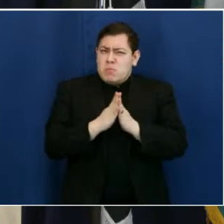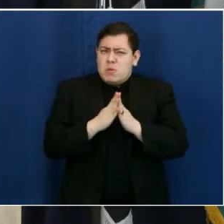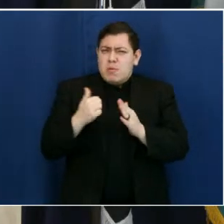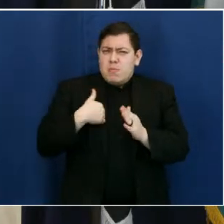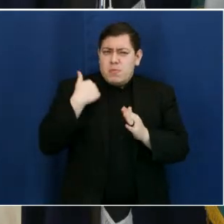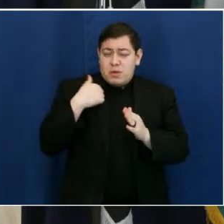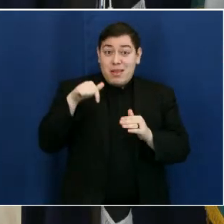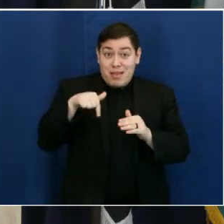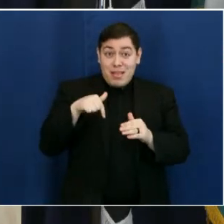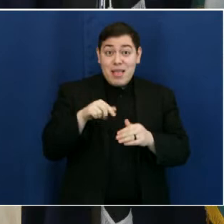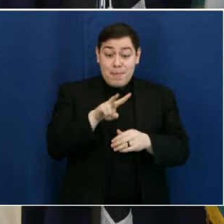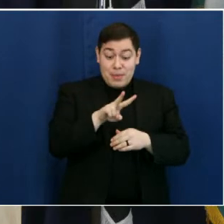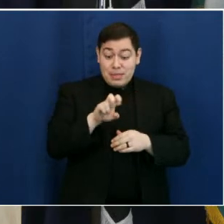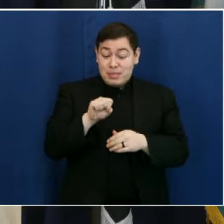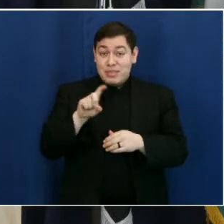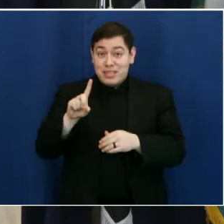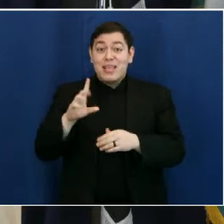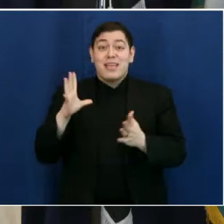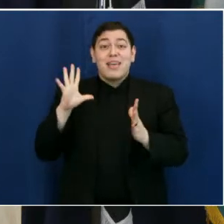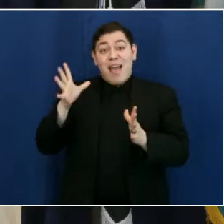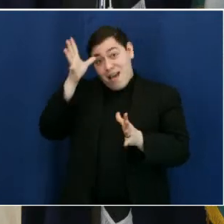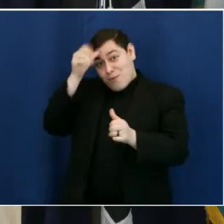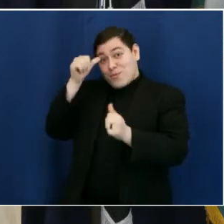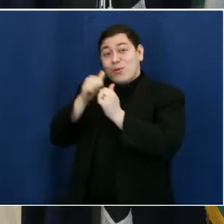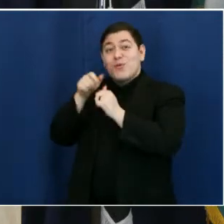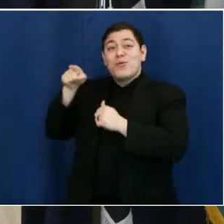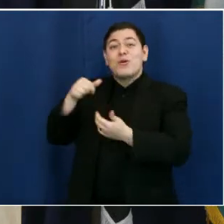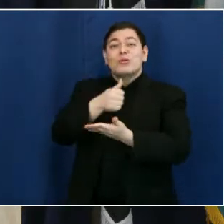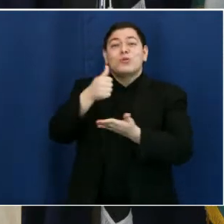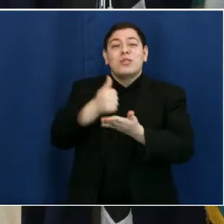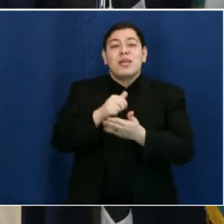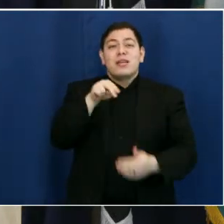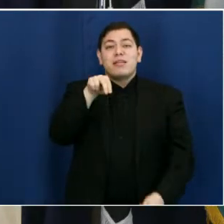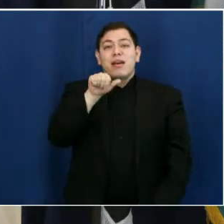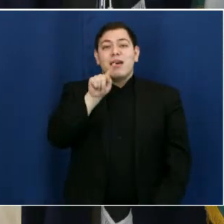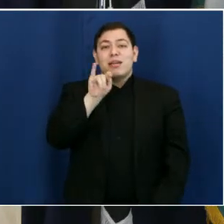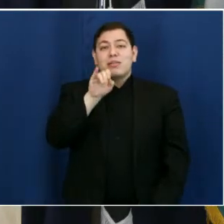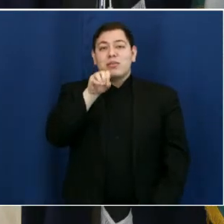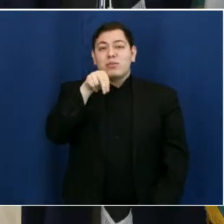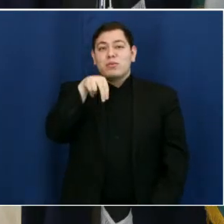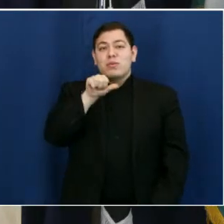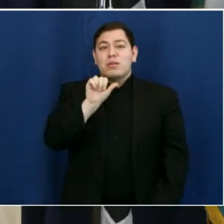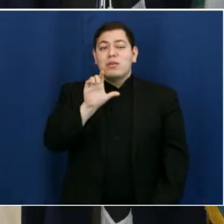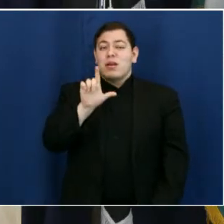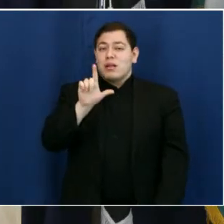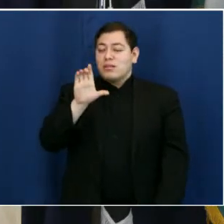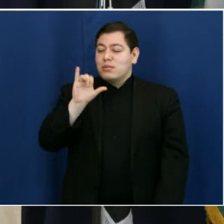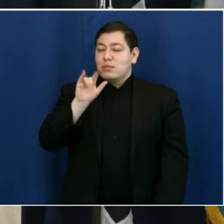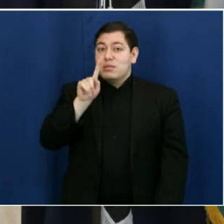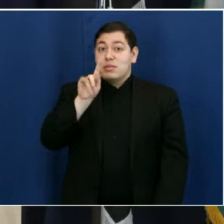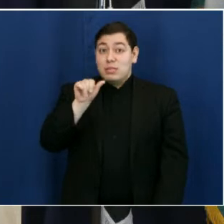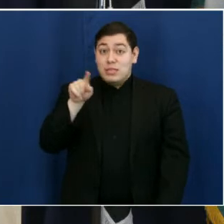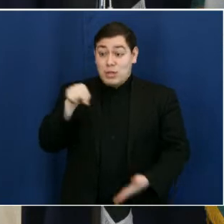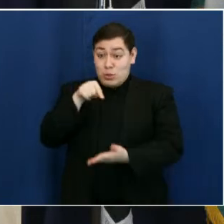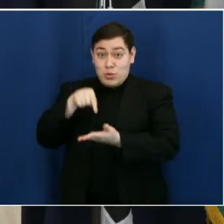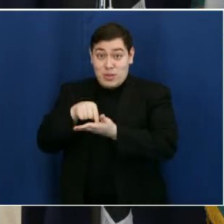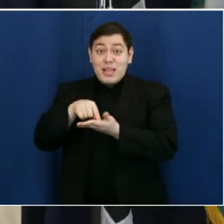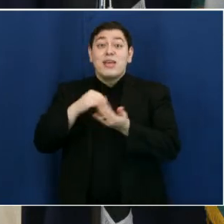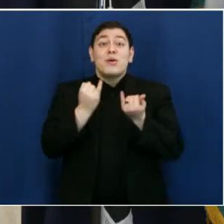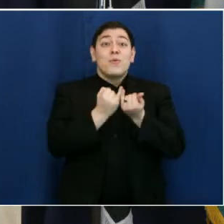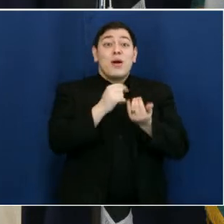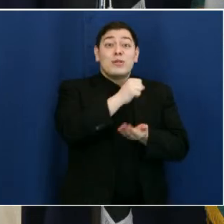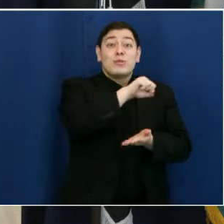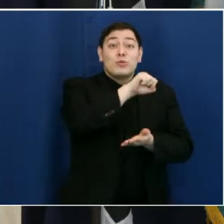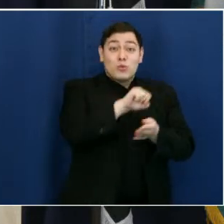semana con la ciudad de National City vamos a tener la oportunidad de tener un nuevo sitio de vacunación en otro sitio en el sur del